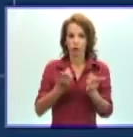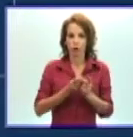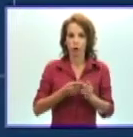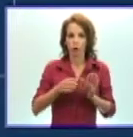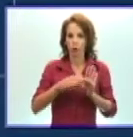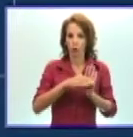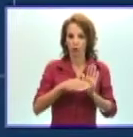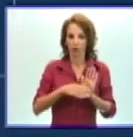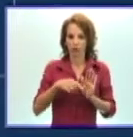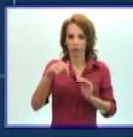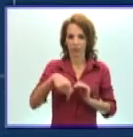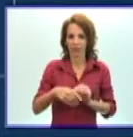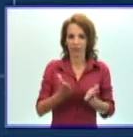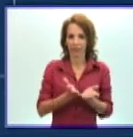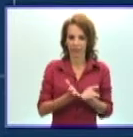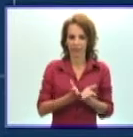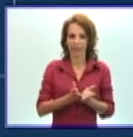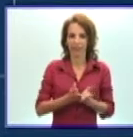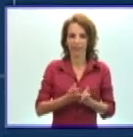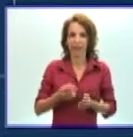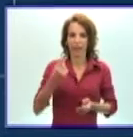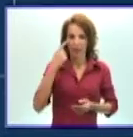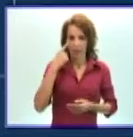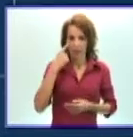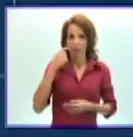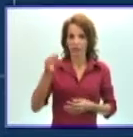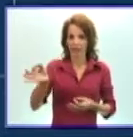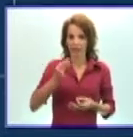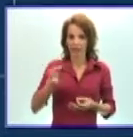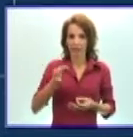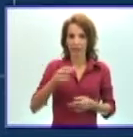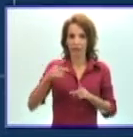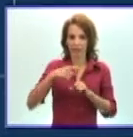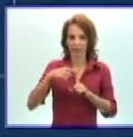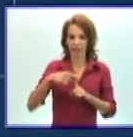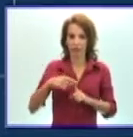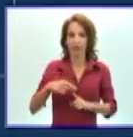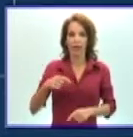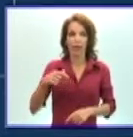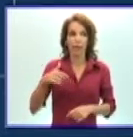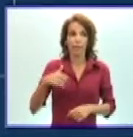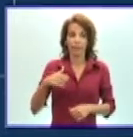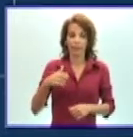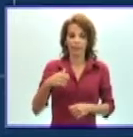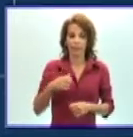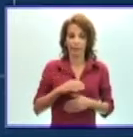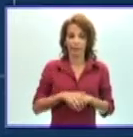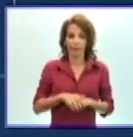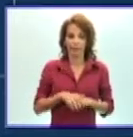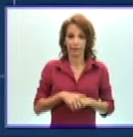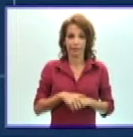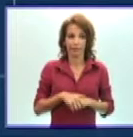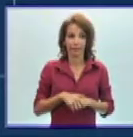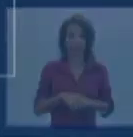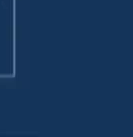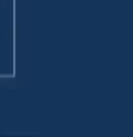de texto de octavo grado, página 1 a la 22. Vamos a dar un tiempo.